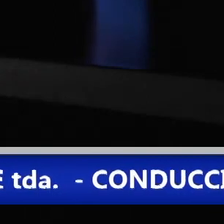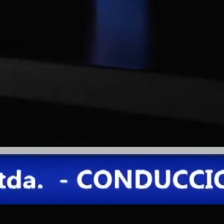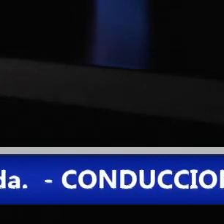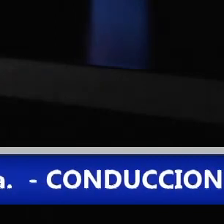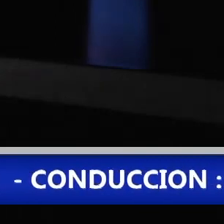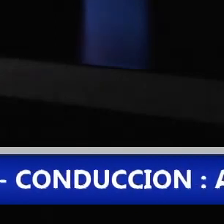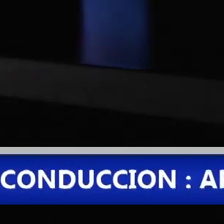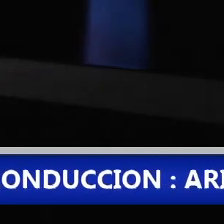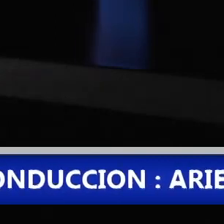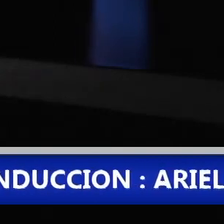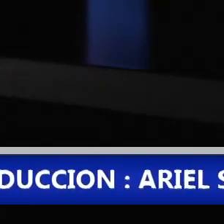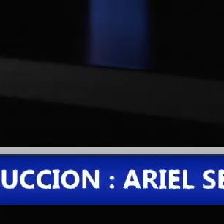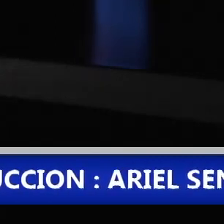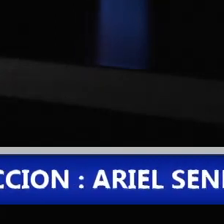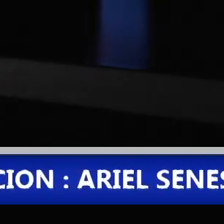ah